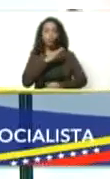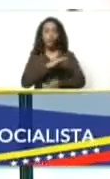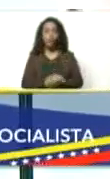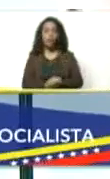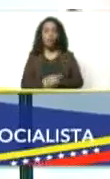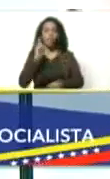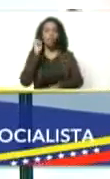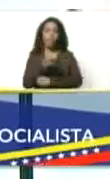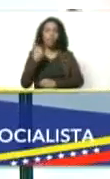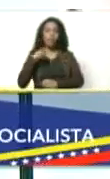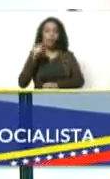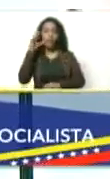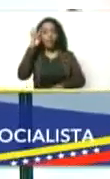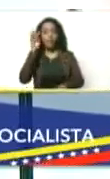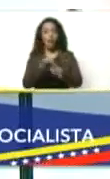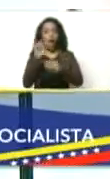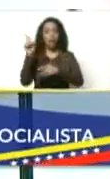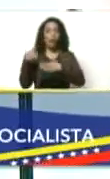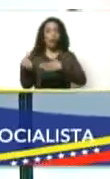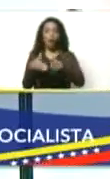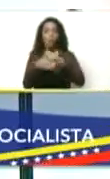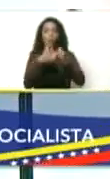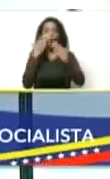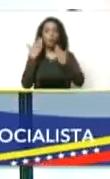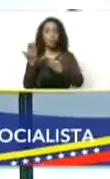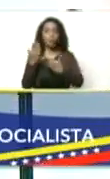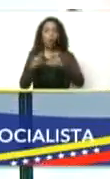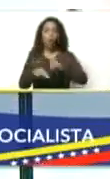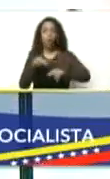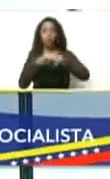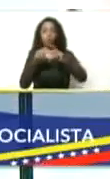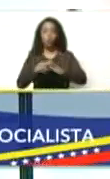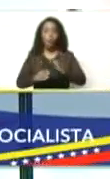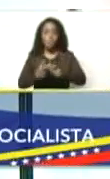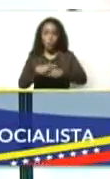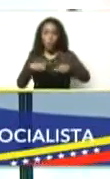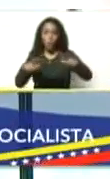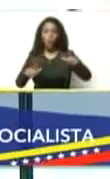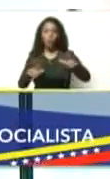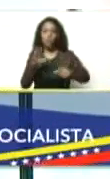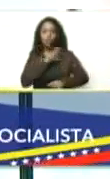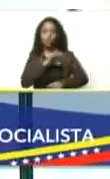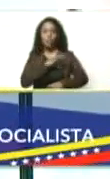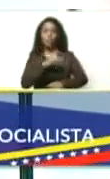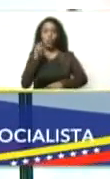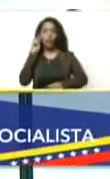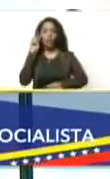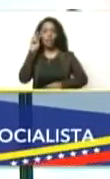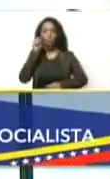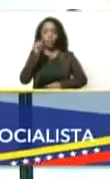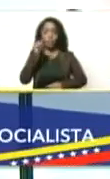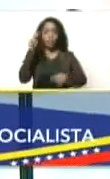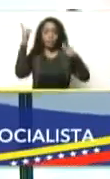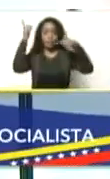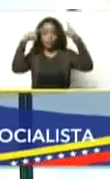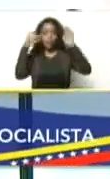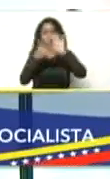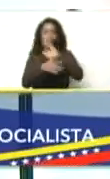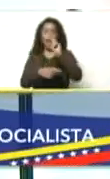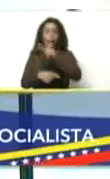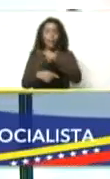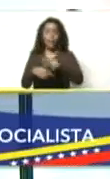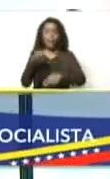Deben tener fe en que este es el camino. El socialismo que Chávez vislumbró es un